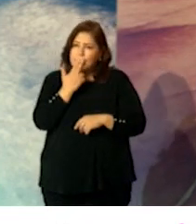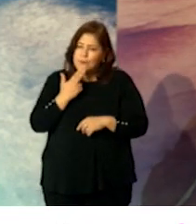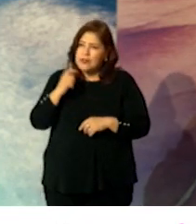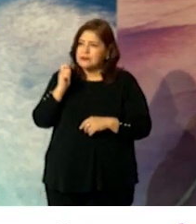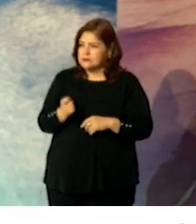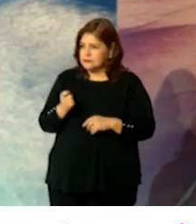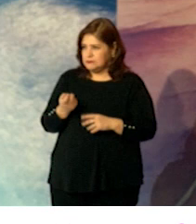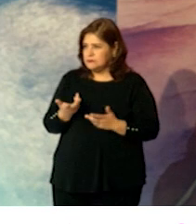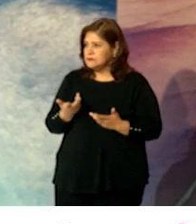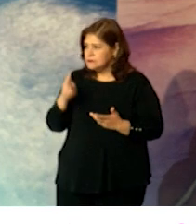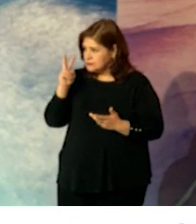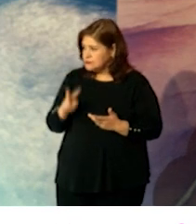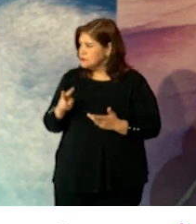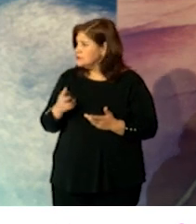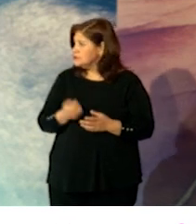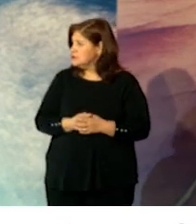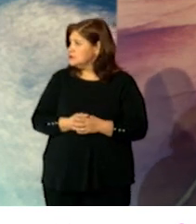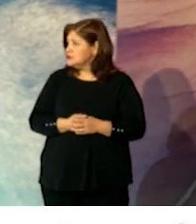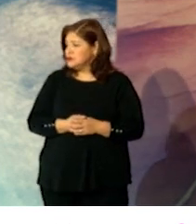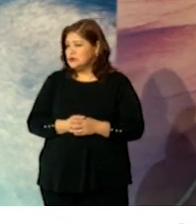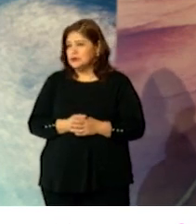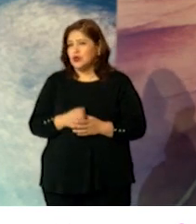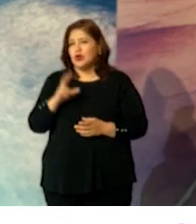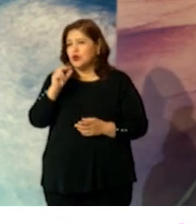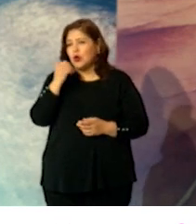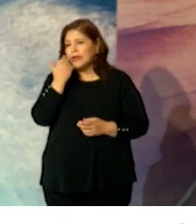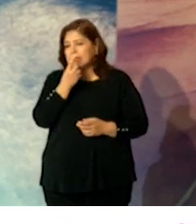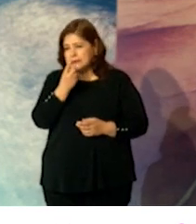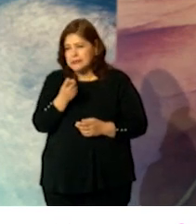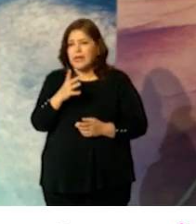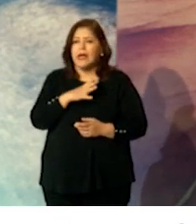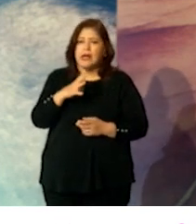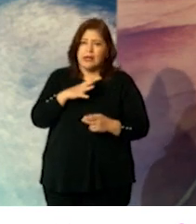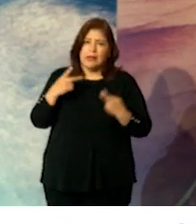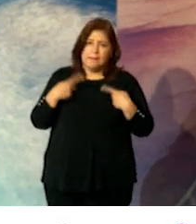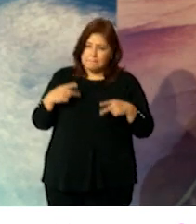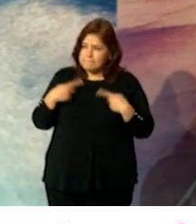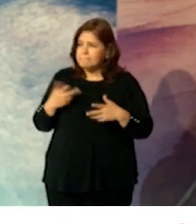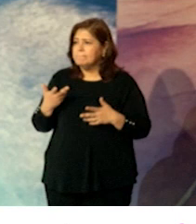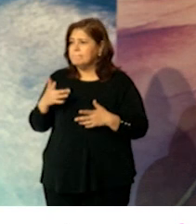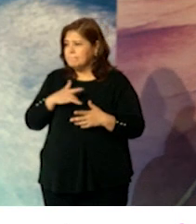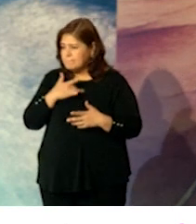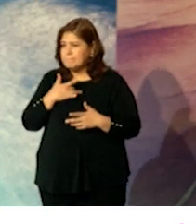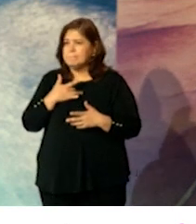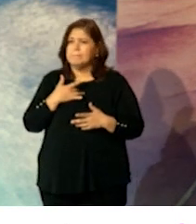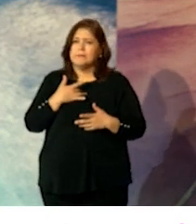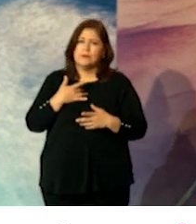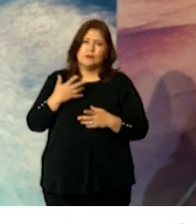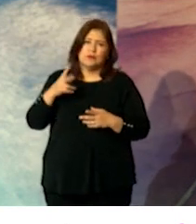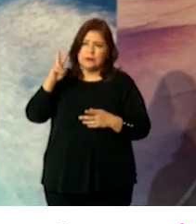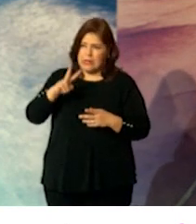imaginar si hubiera, no quiero decir que no haya gentes que llegan, mujeres que puedan llegar a la presidencia y que sean